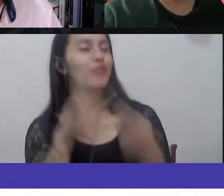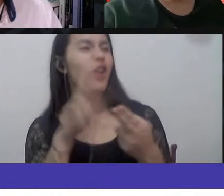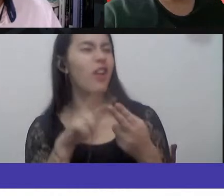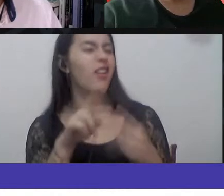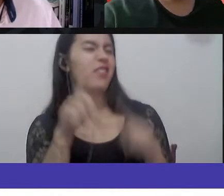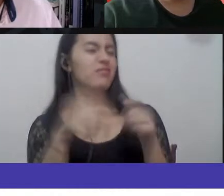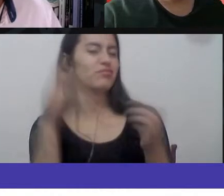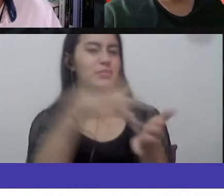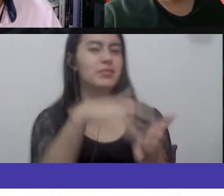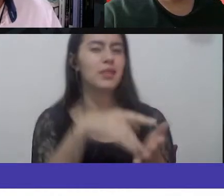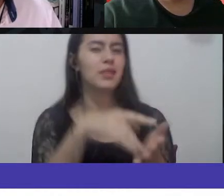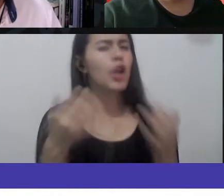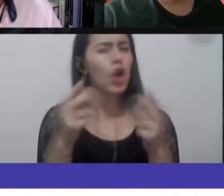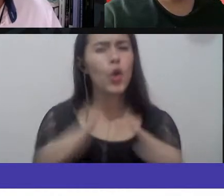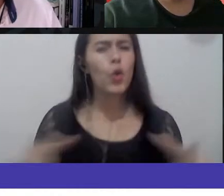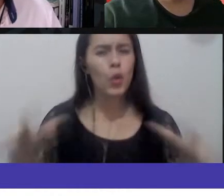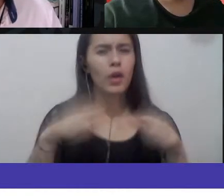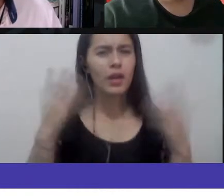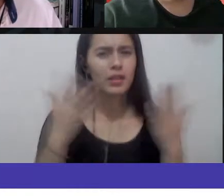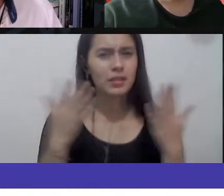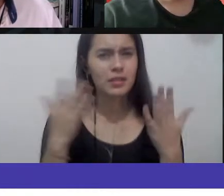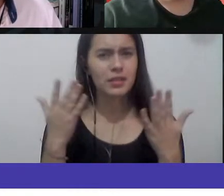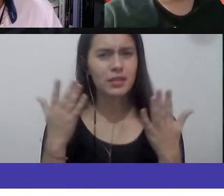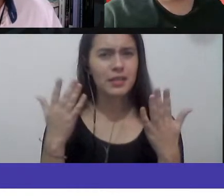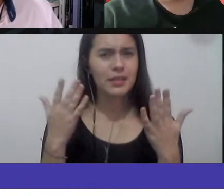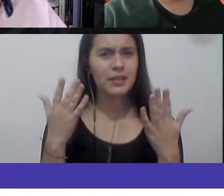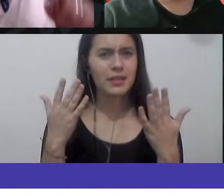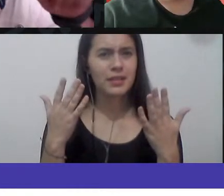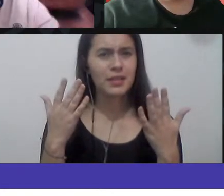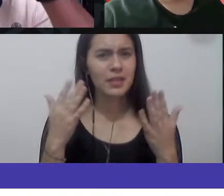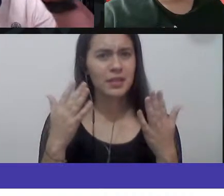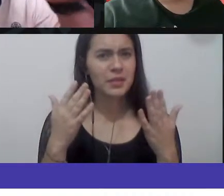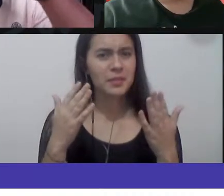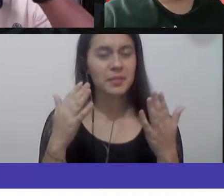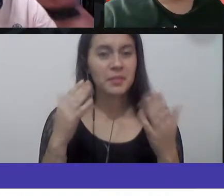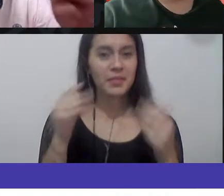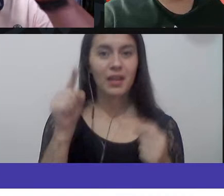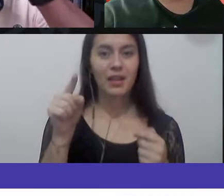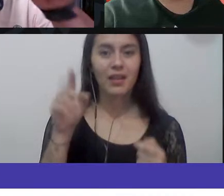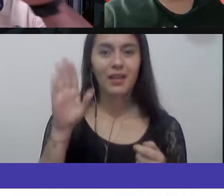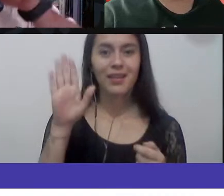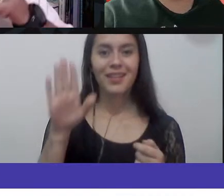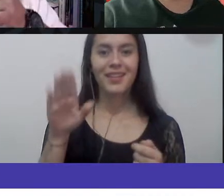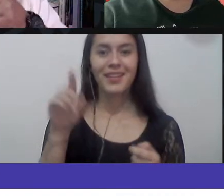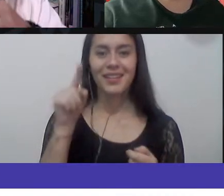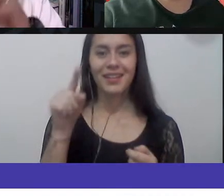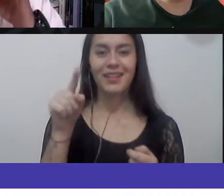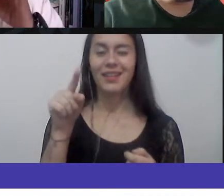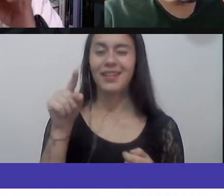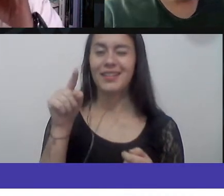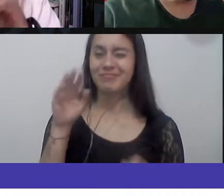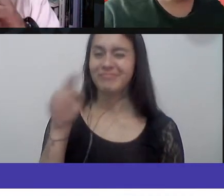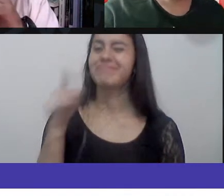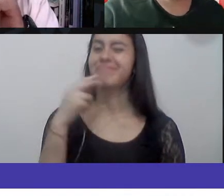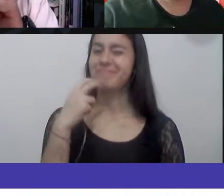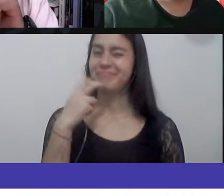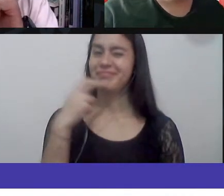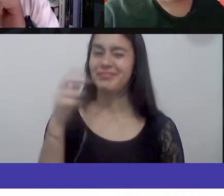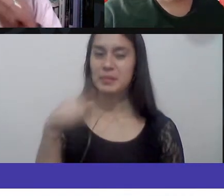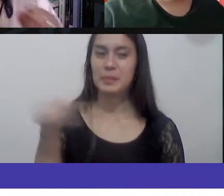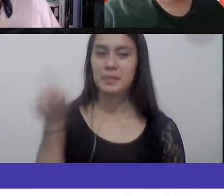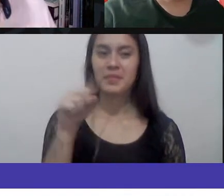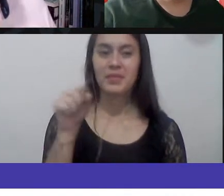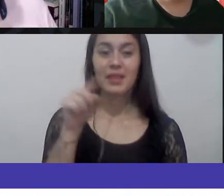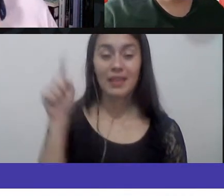¿A qué parte del Meta? Digo, no, amiga, que a... No sabe, está diciendo. Mire, San Martín es una